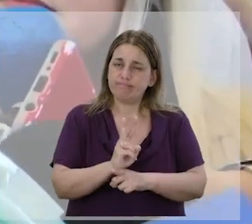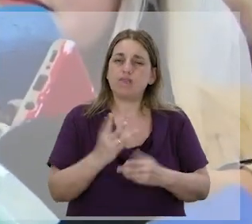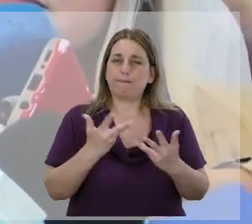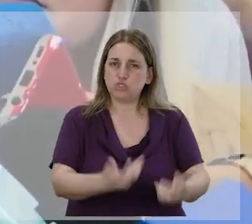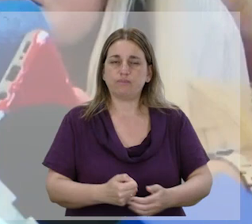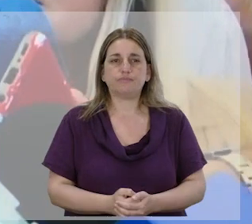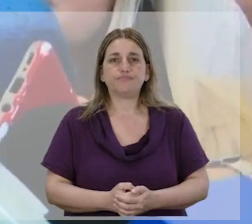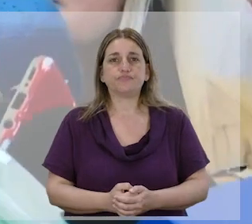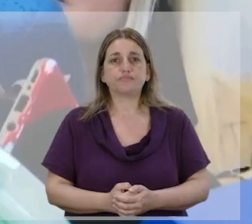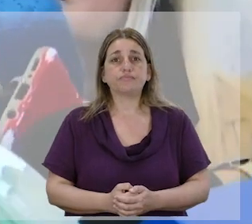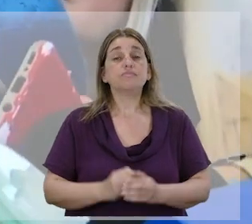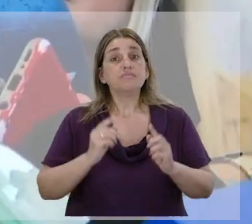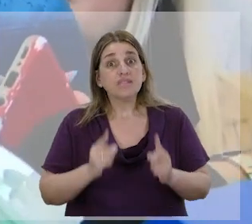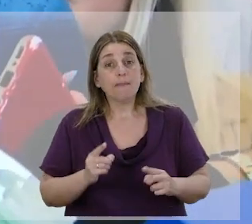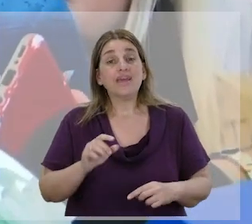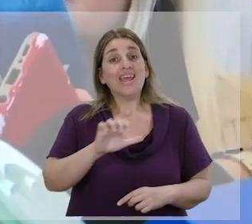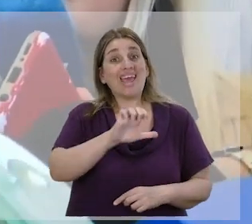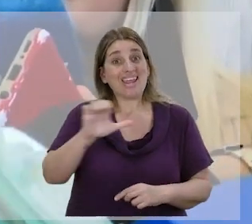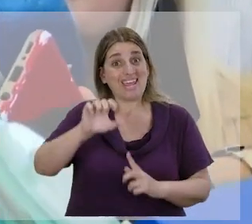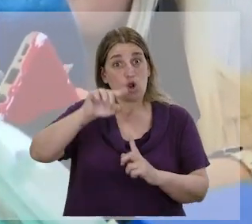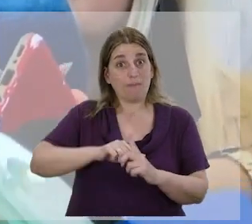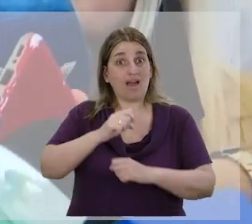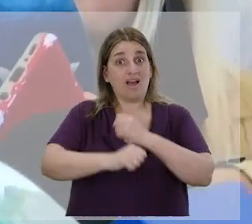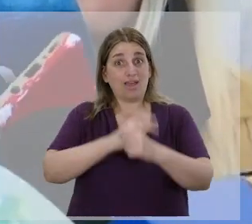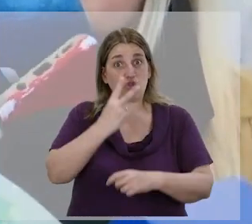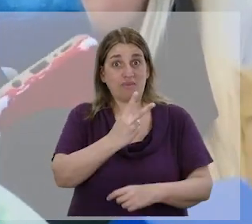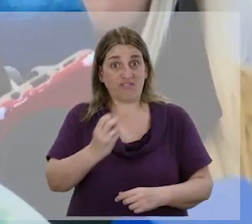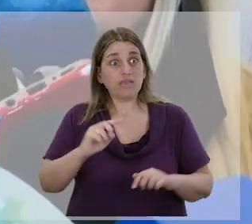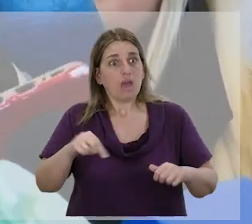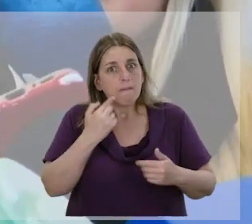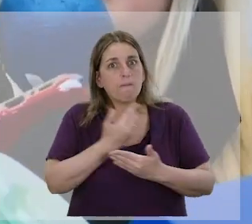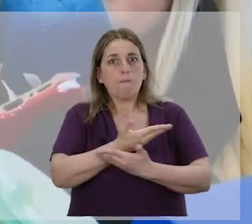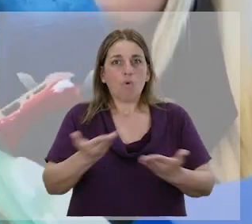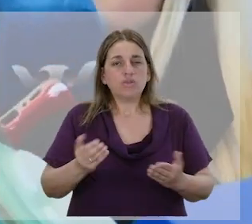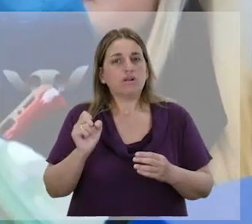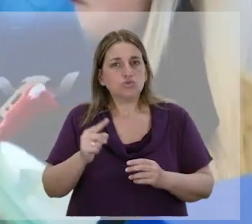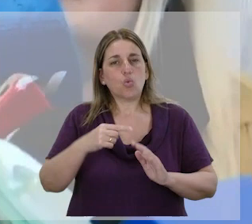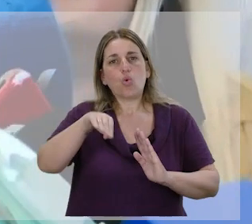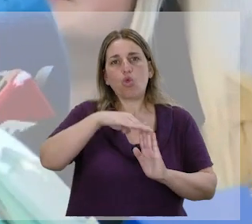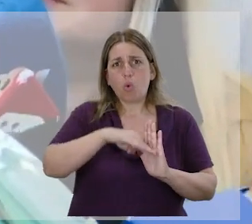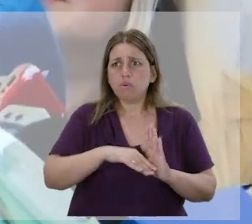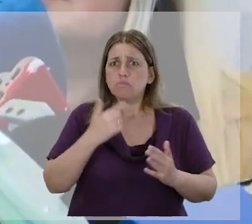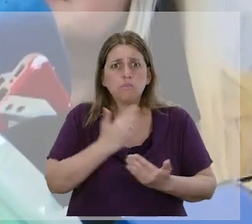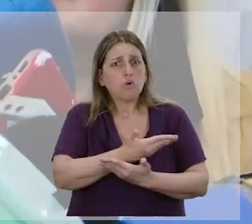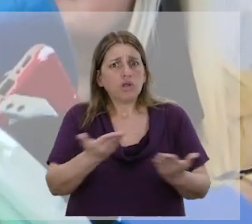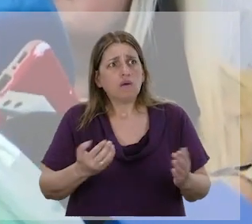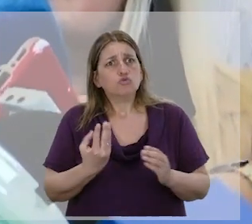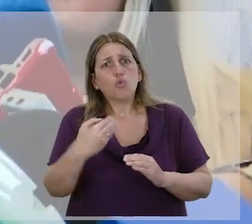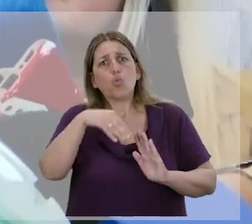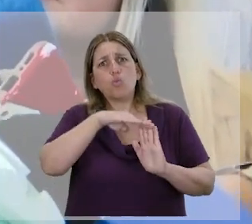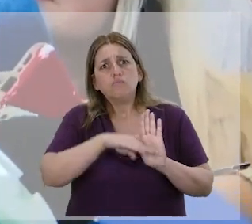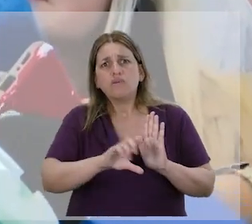vamos a defender. Segundo, en enero del 2020 difundimos el documento del contenido de la